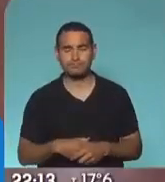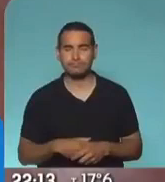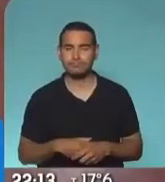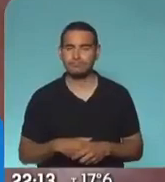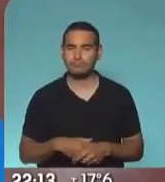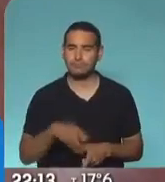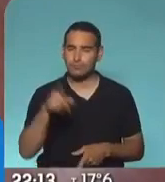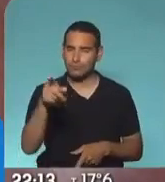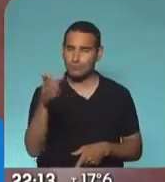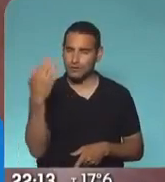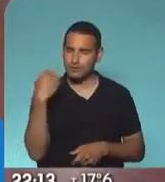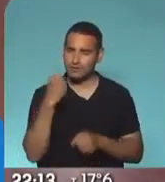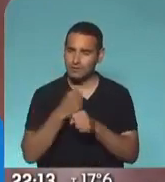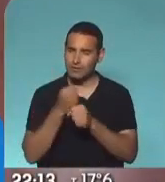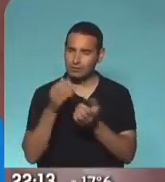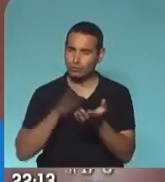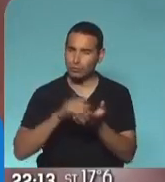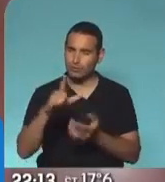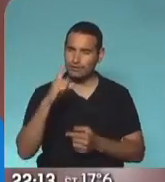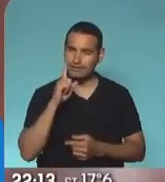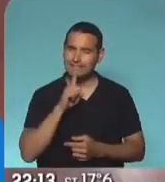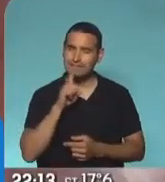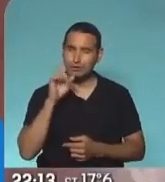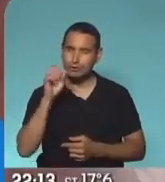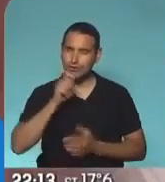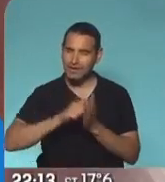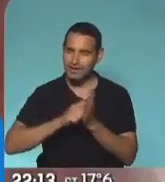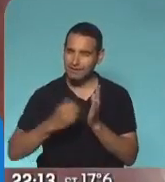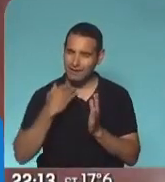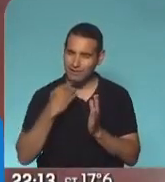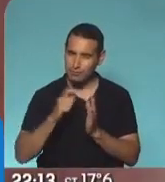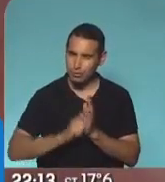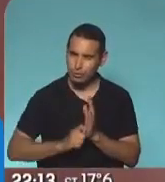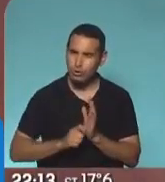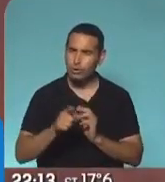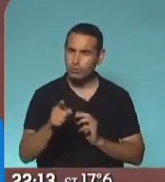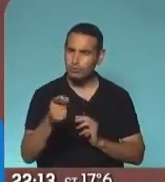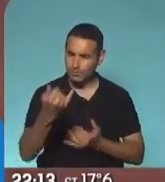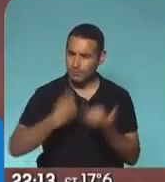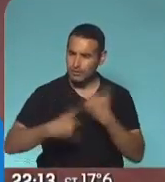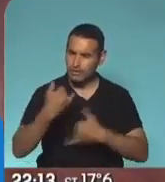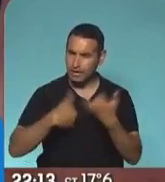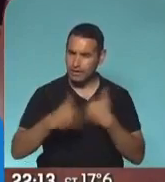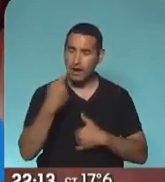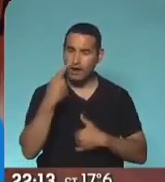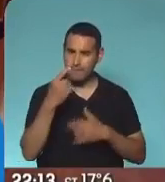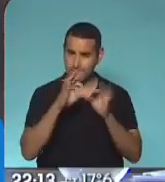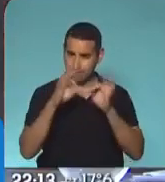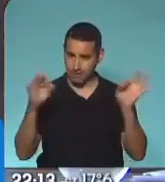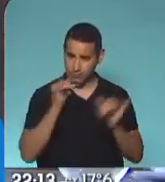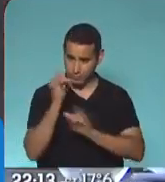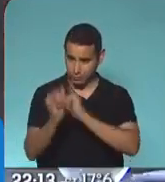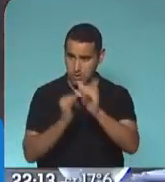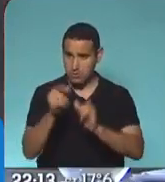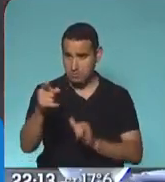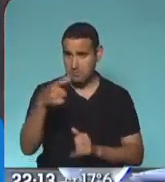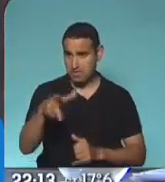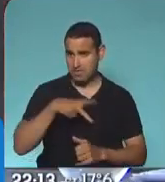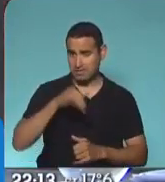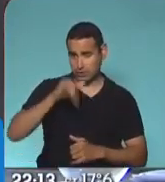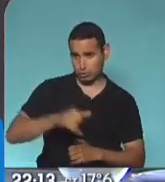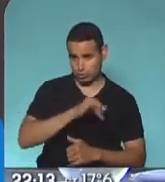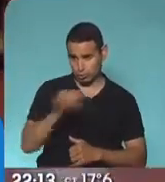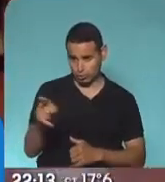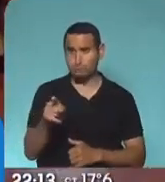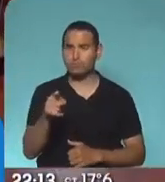vos trabajaste el tema del litio en Sudamérica, escribiste un libro sobre eso. A ver si nos podés explicar si esta frase es correcta y, en todo caso, cómo se la puede